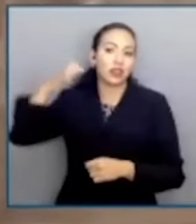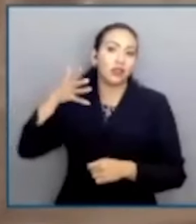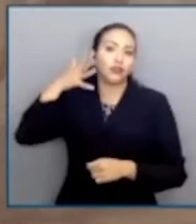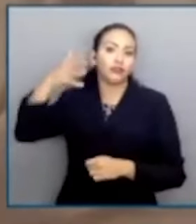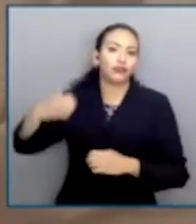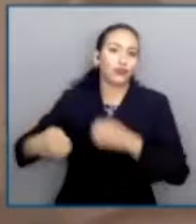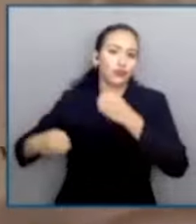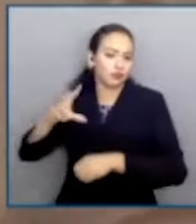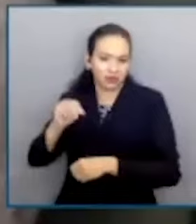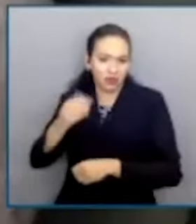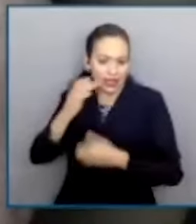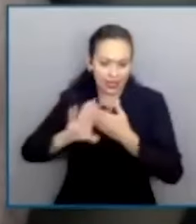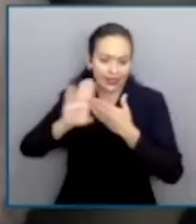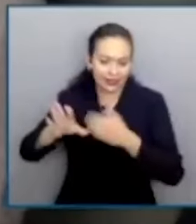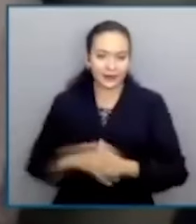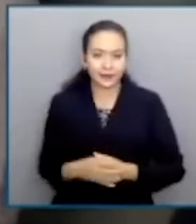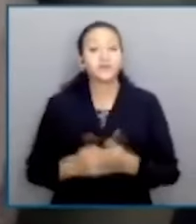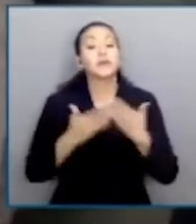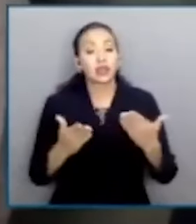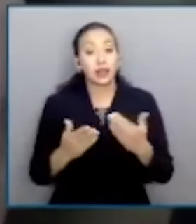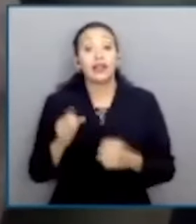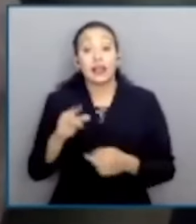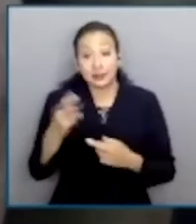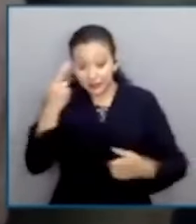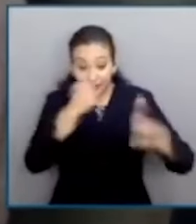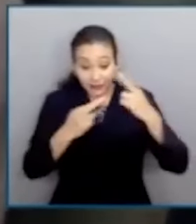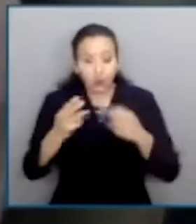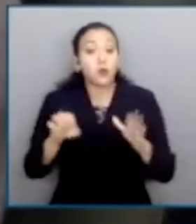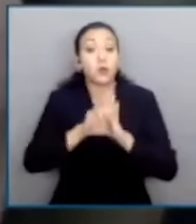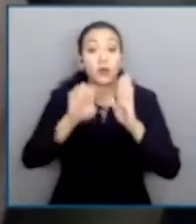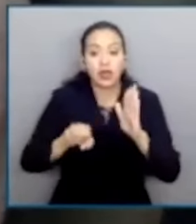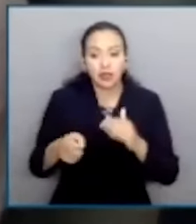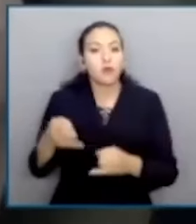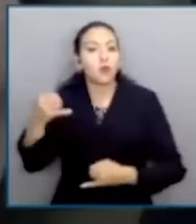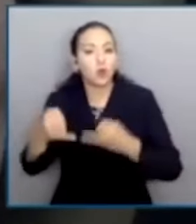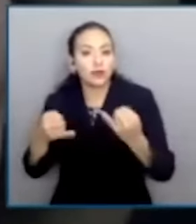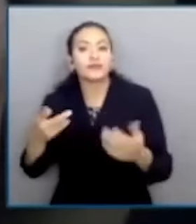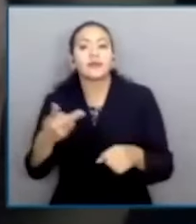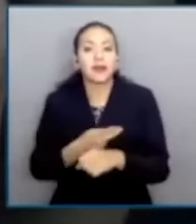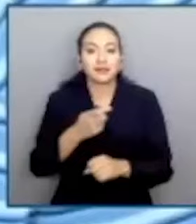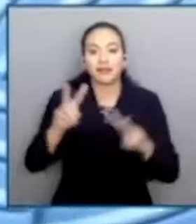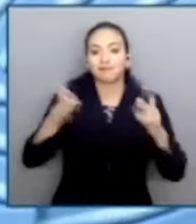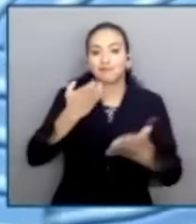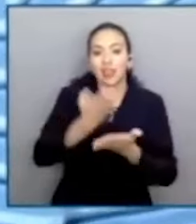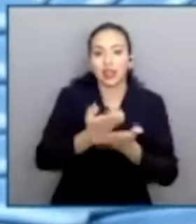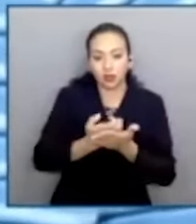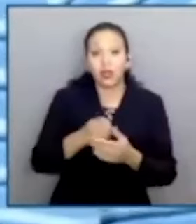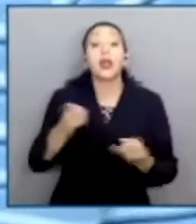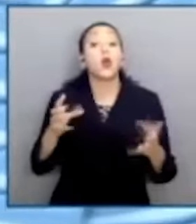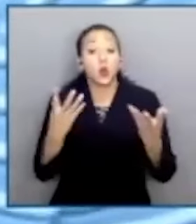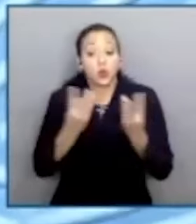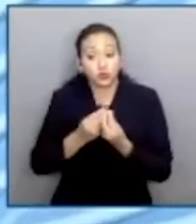debe considerarse el impacto económico de la determinación del juez frente a la responsabilidad del estado de administración de las